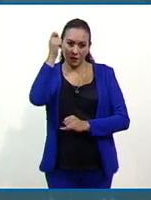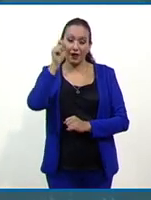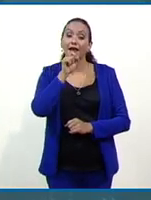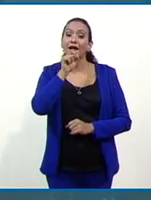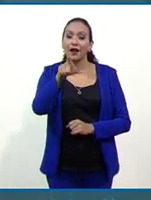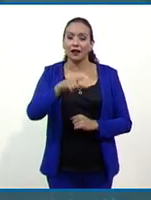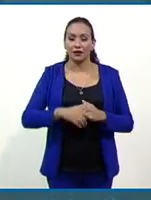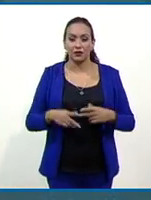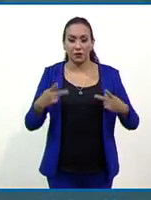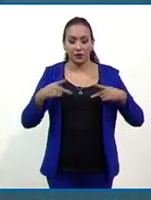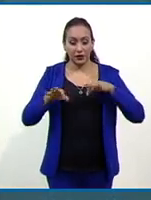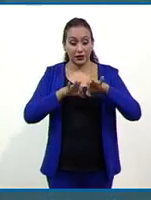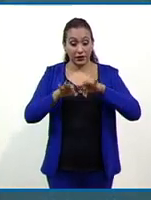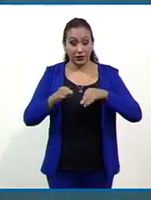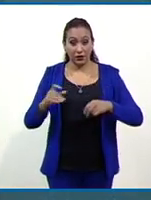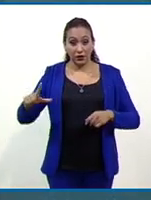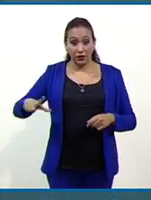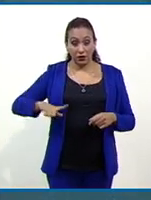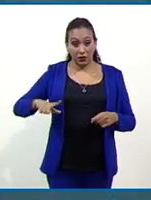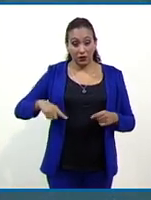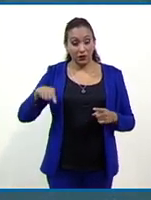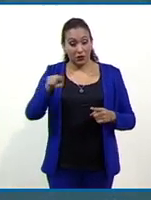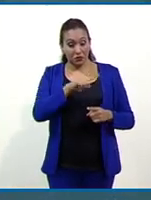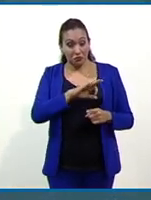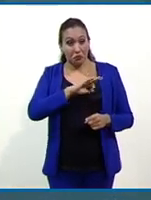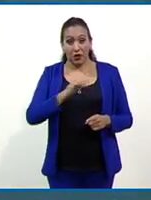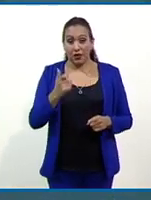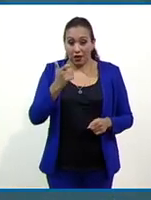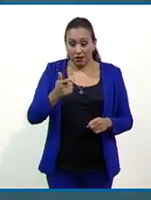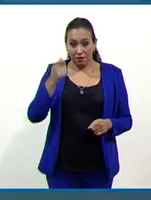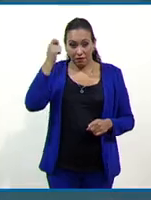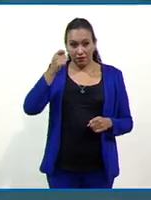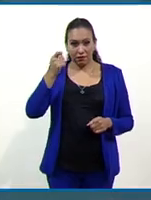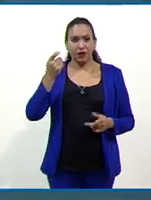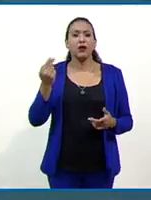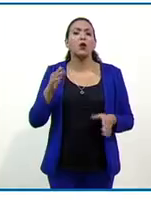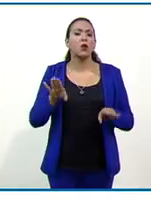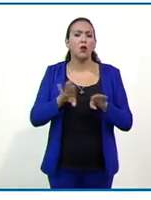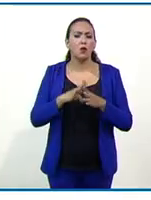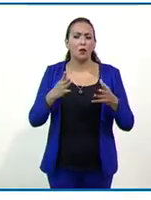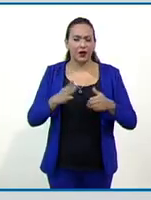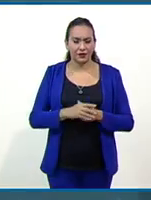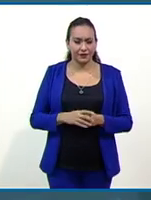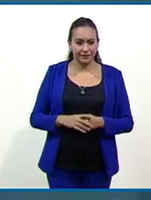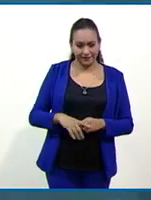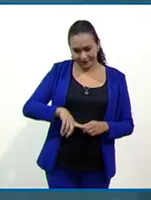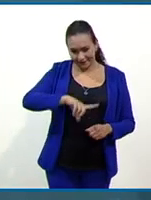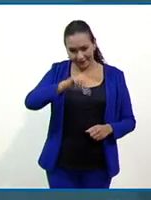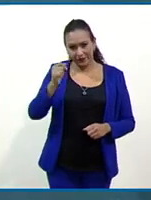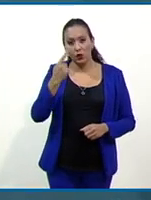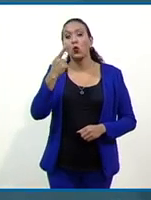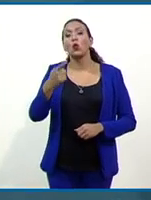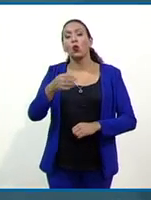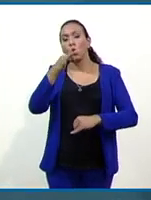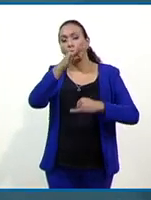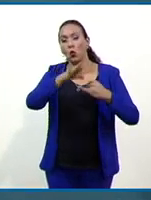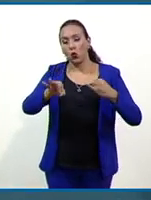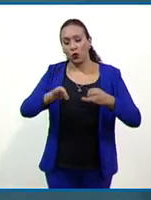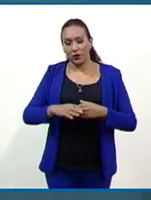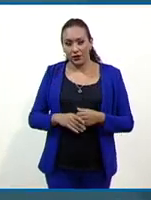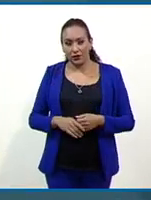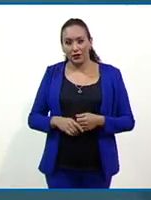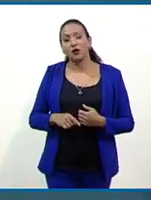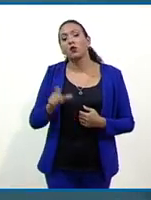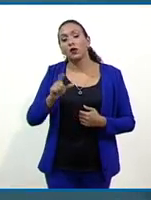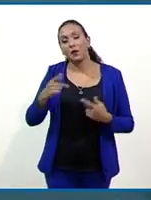derecho de las personas servidoras públicas para reclamarlo es imprescriptible. Y finalmente, una de rubro, contratación